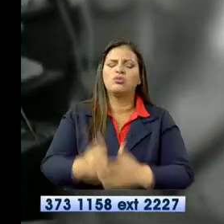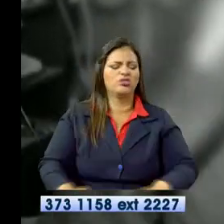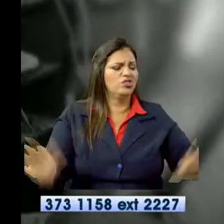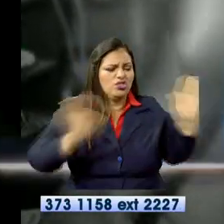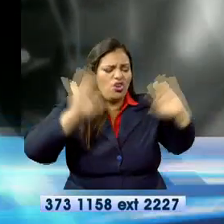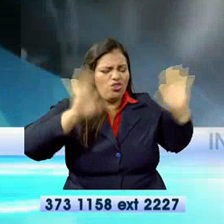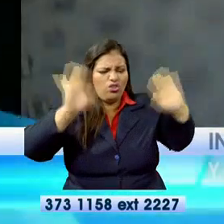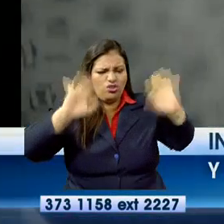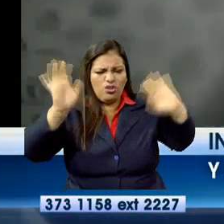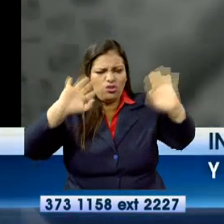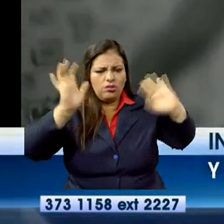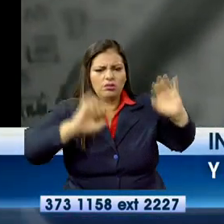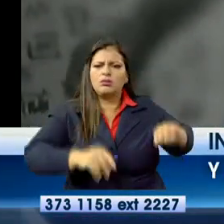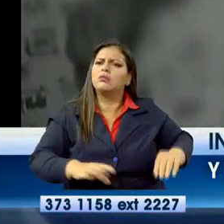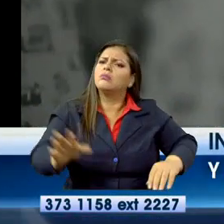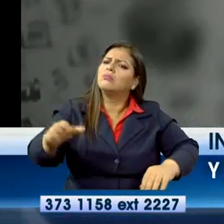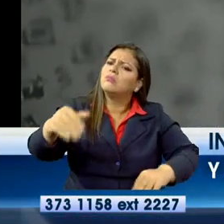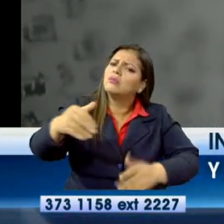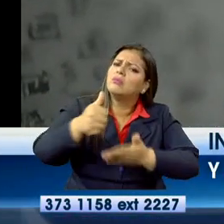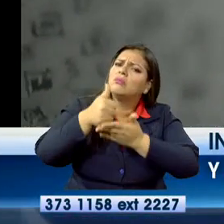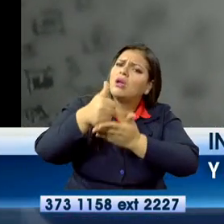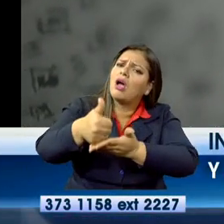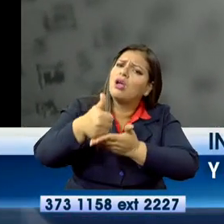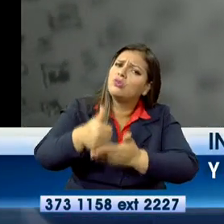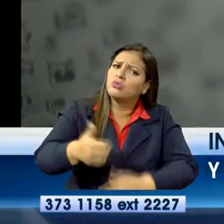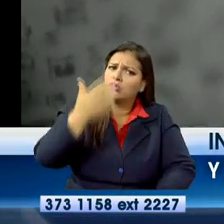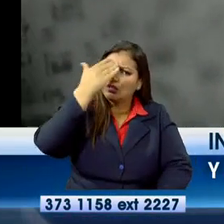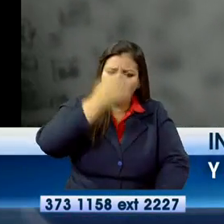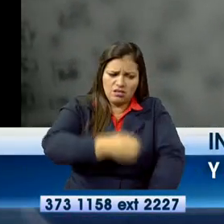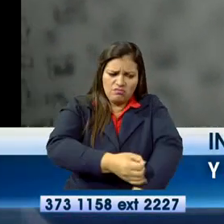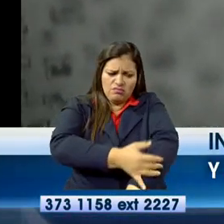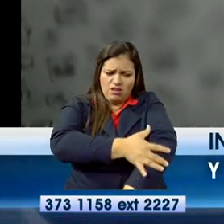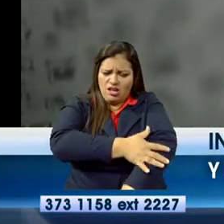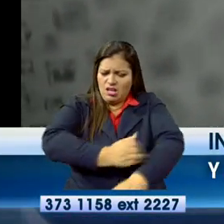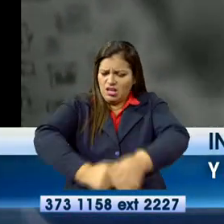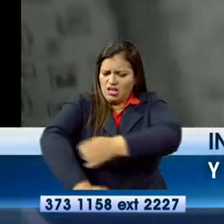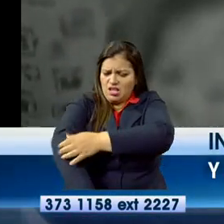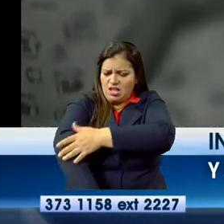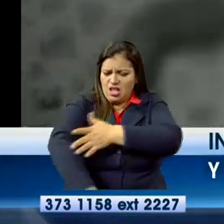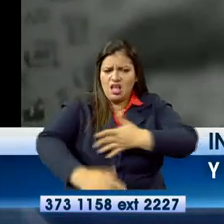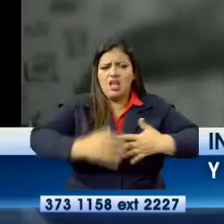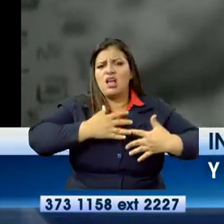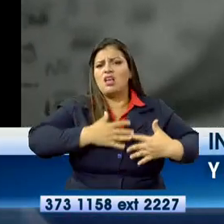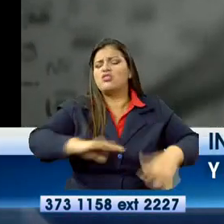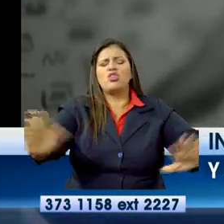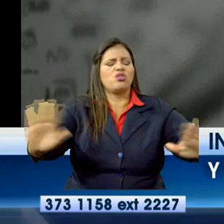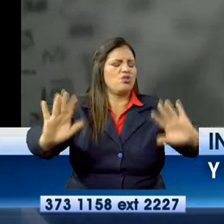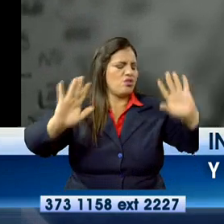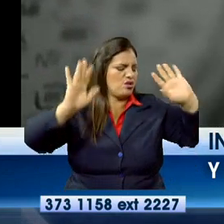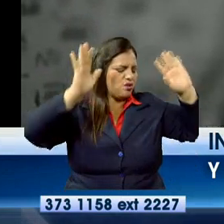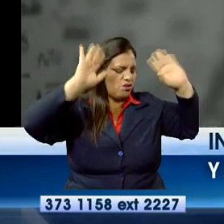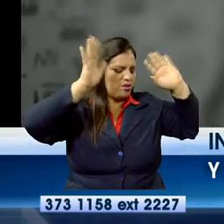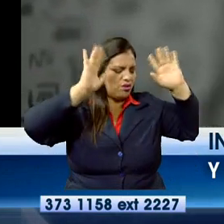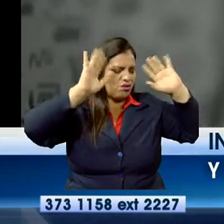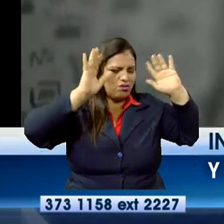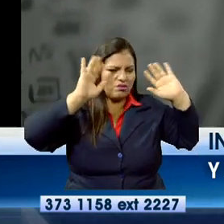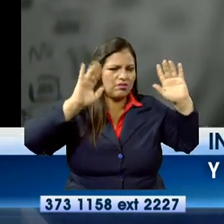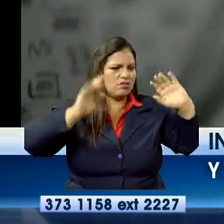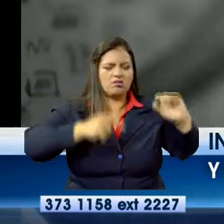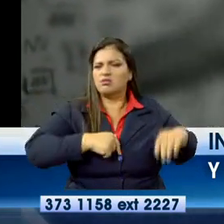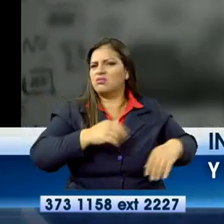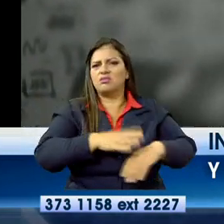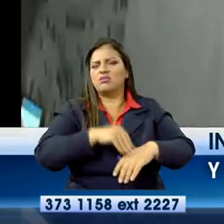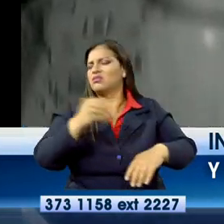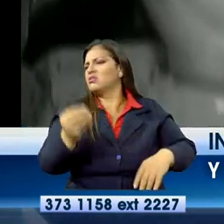No voy ahí. Está bien, pero está con problemas quemaduras en el cuerpo. Sí, claro. Dame la visita